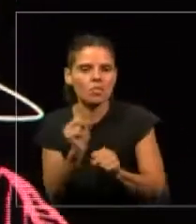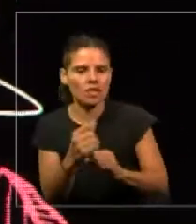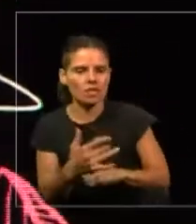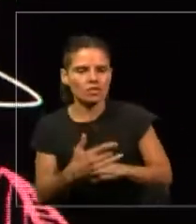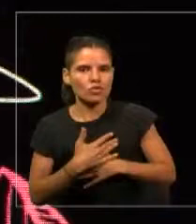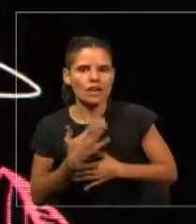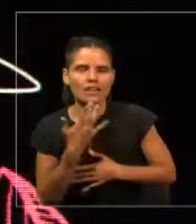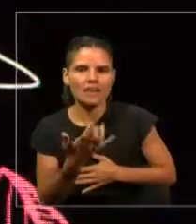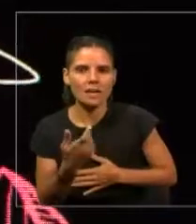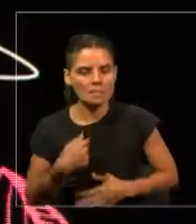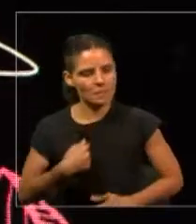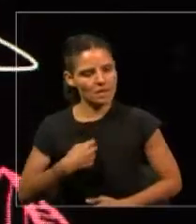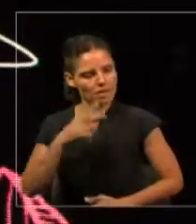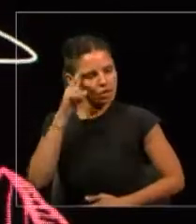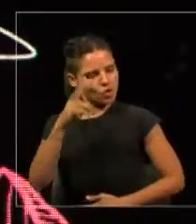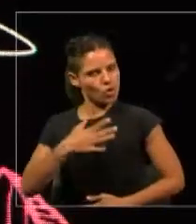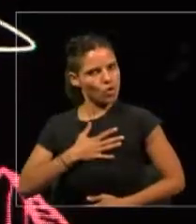nuestro.